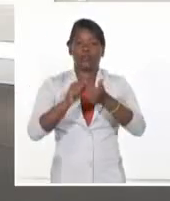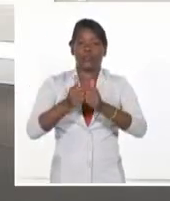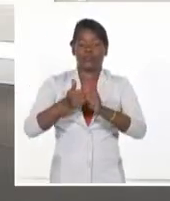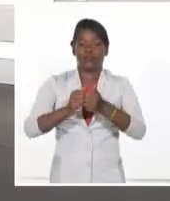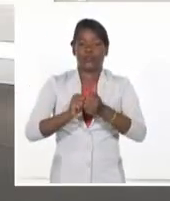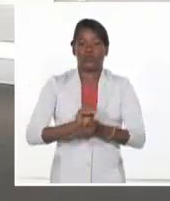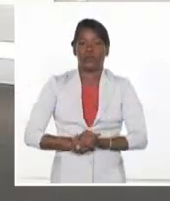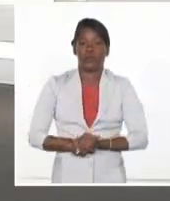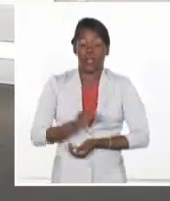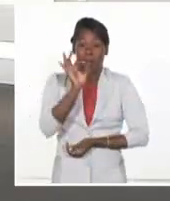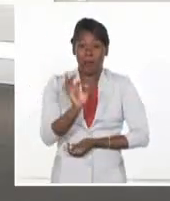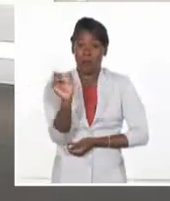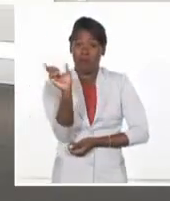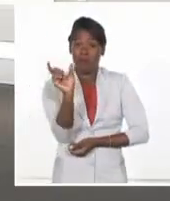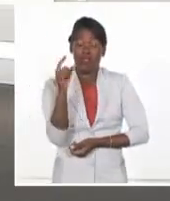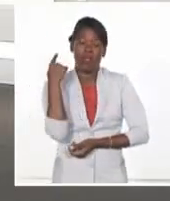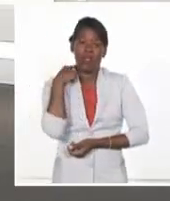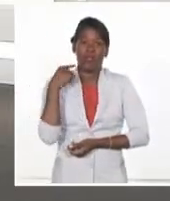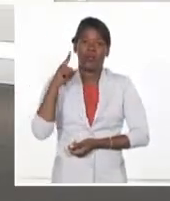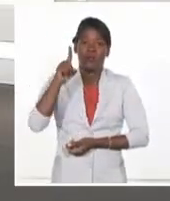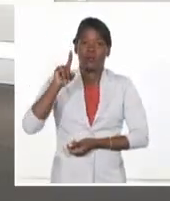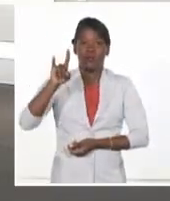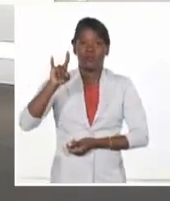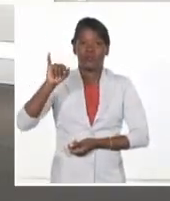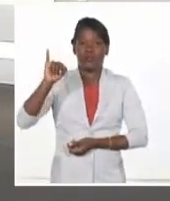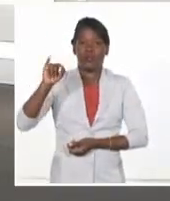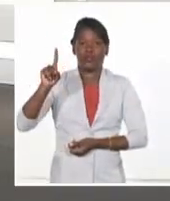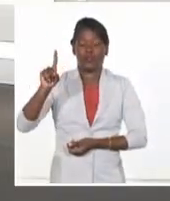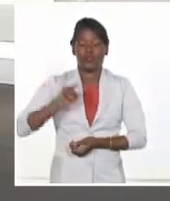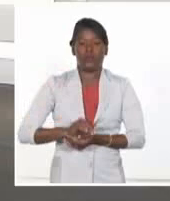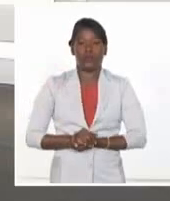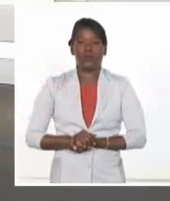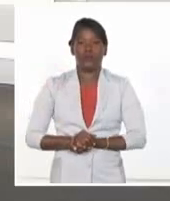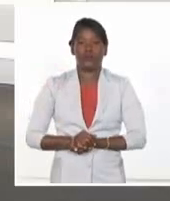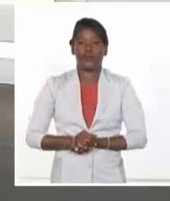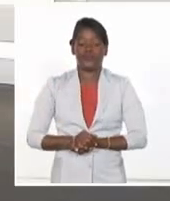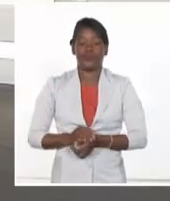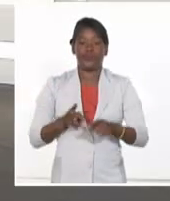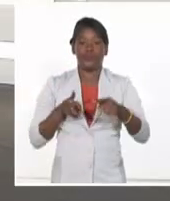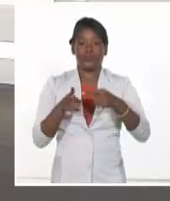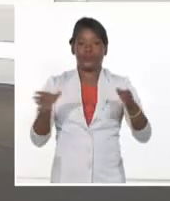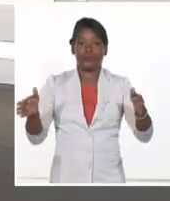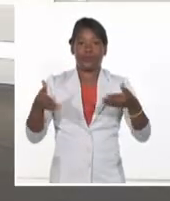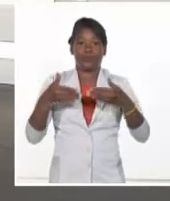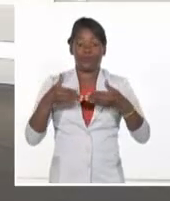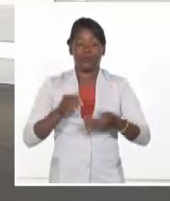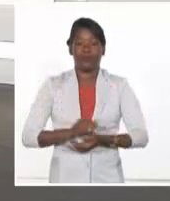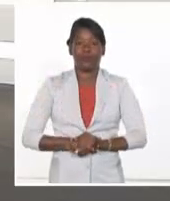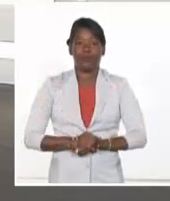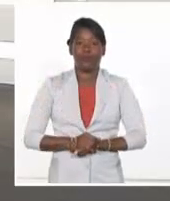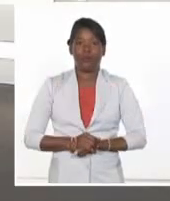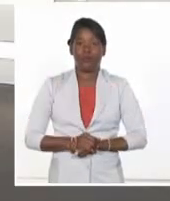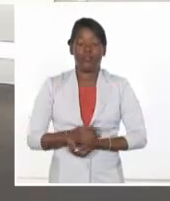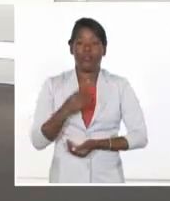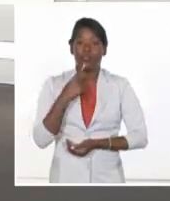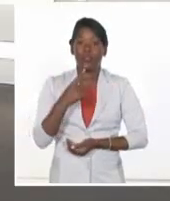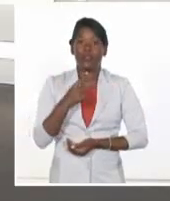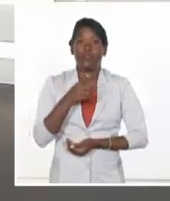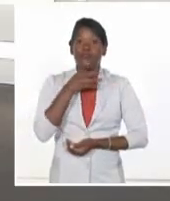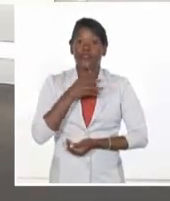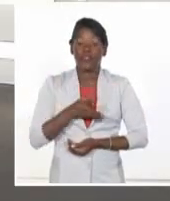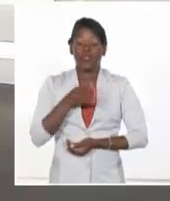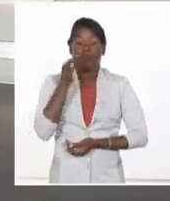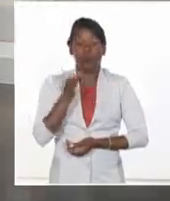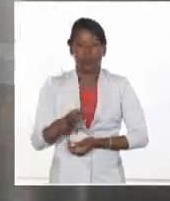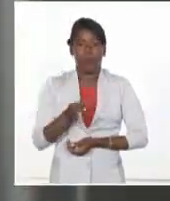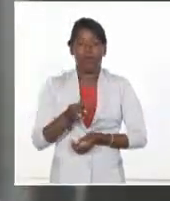año 1961, en la clausura de la primera plenaria del INDER, Fidel anunciaba que el deporte es un derecho del pueblo. En